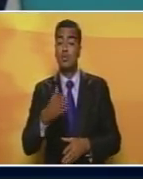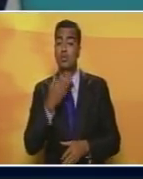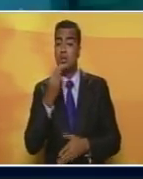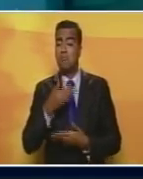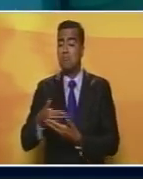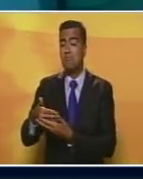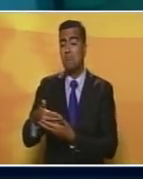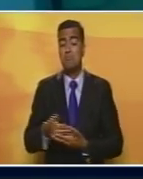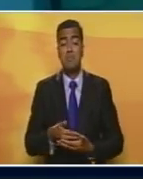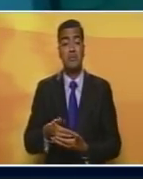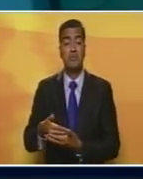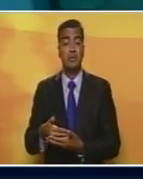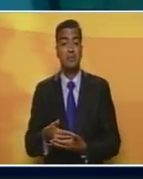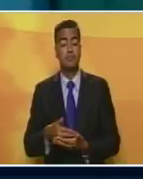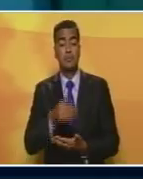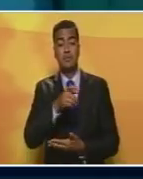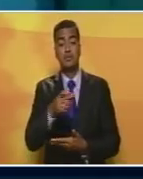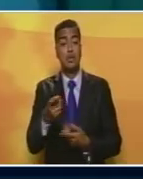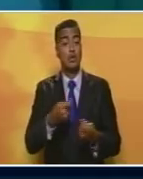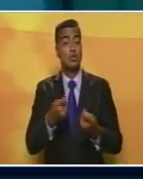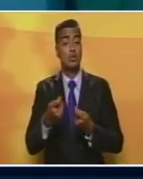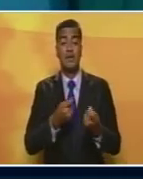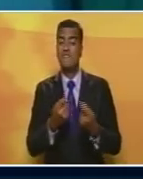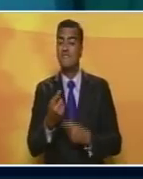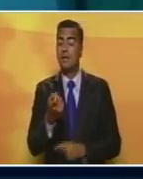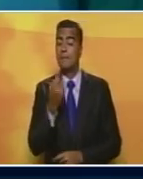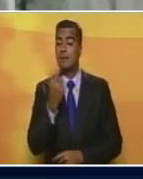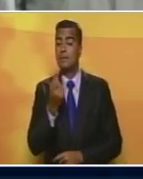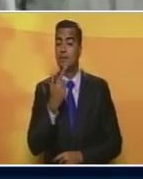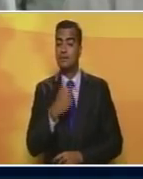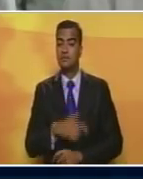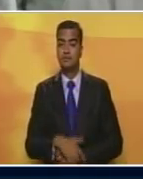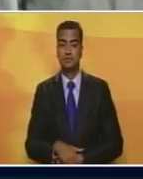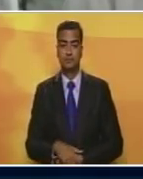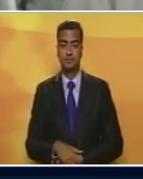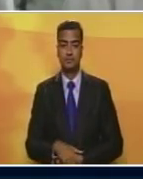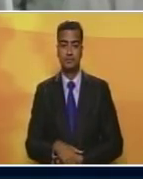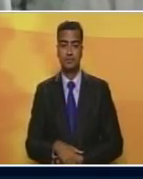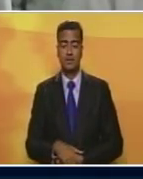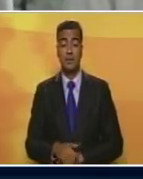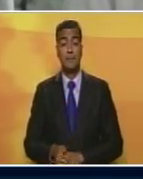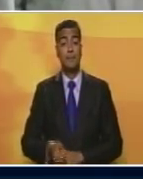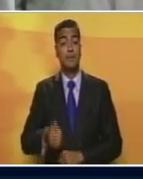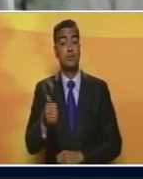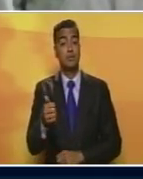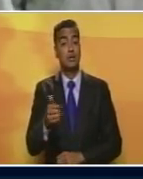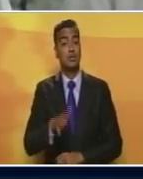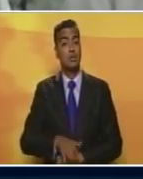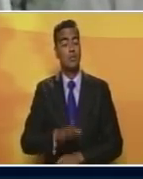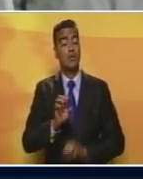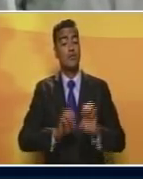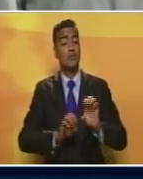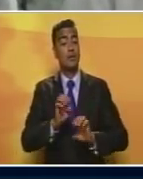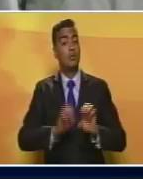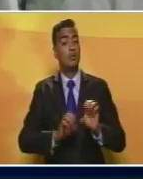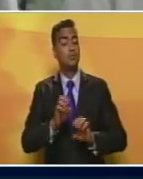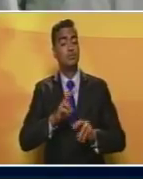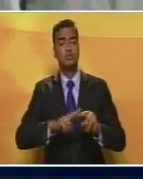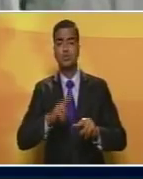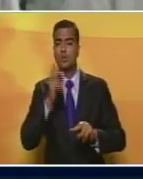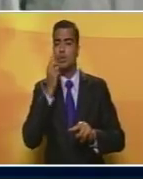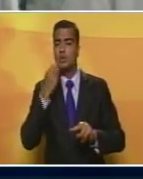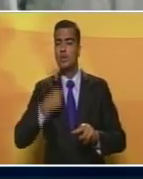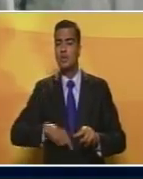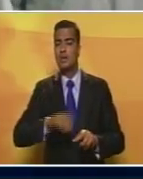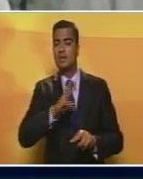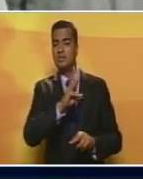estar desnutrido, el sistema inmunológico está comprometido. Autoridades médicas del centro de salud emitieron el alerta